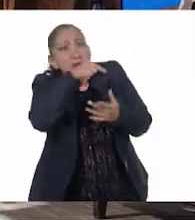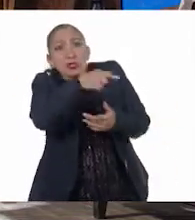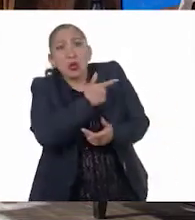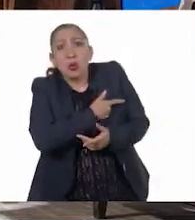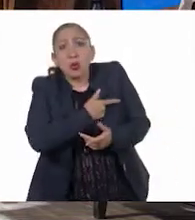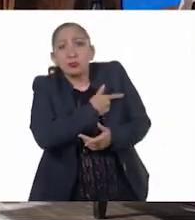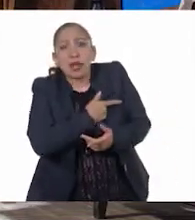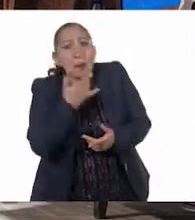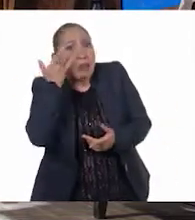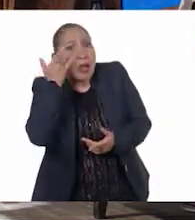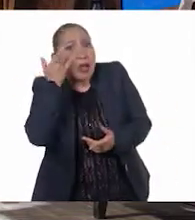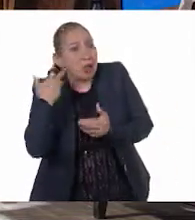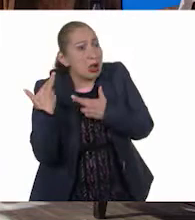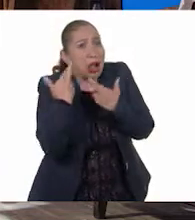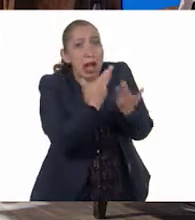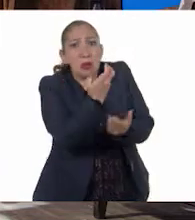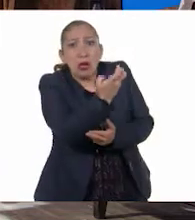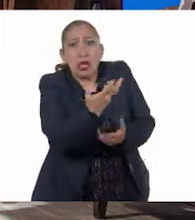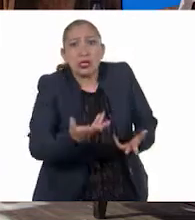pirata le gustaría mi regalo.